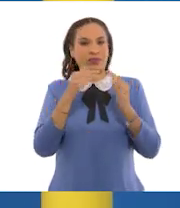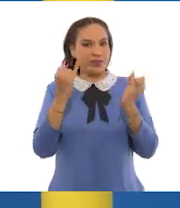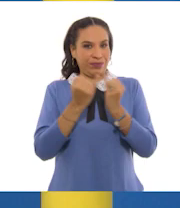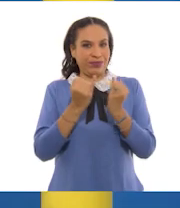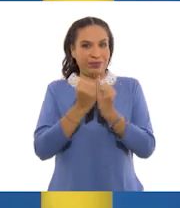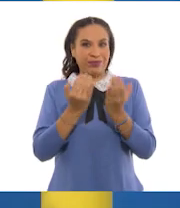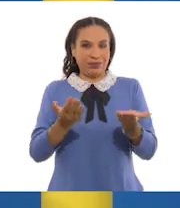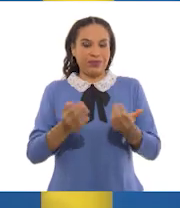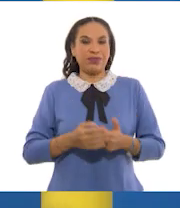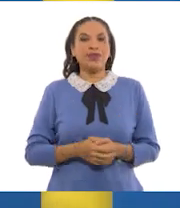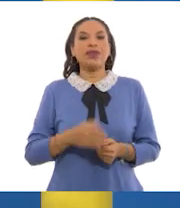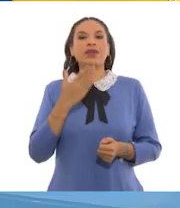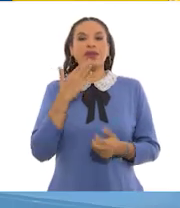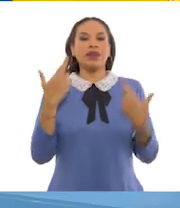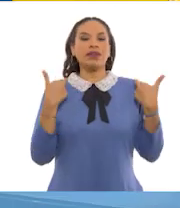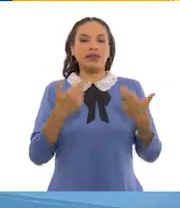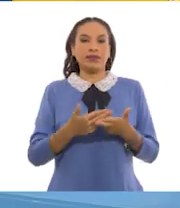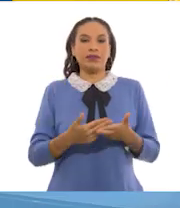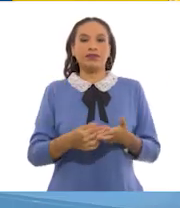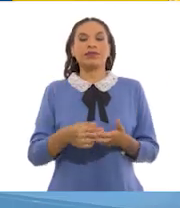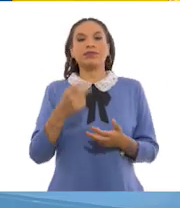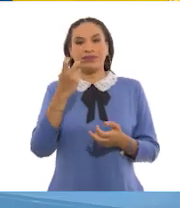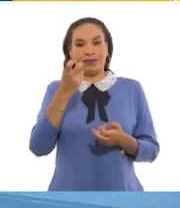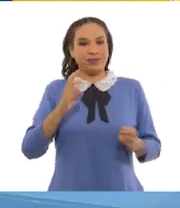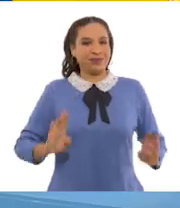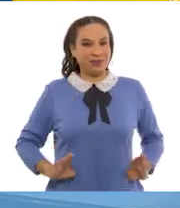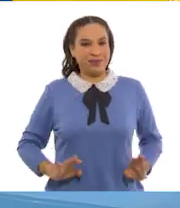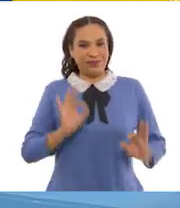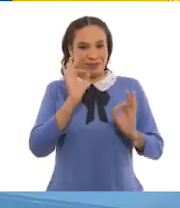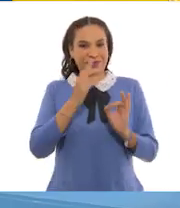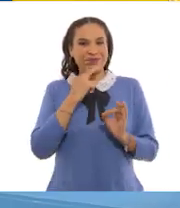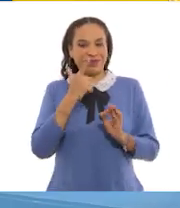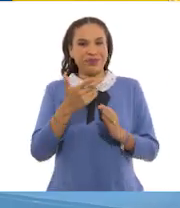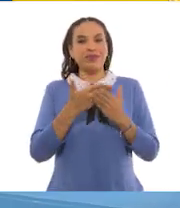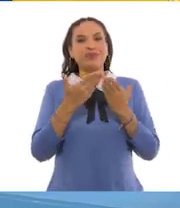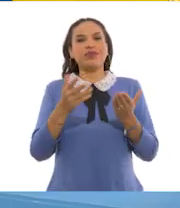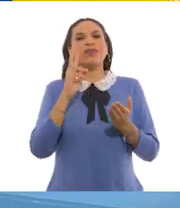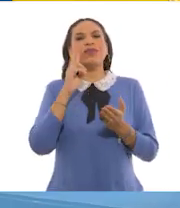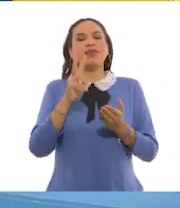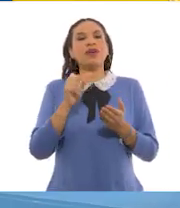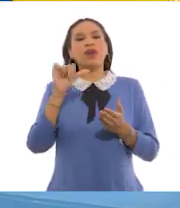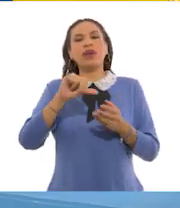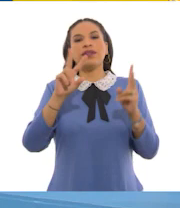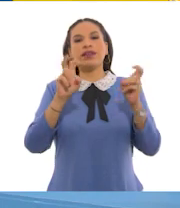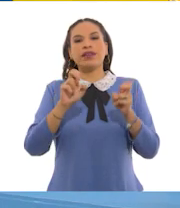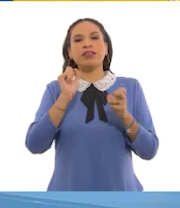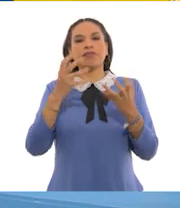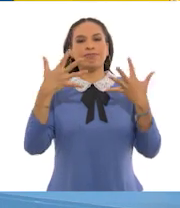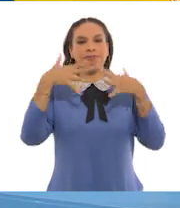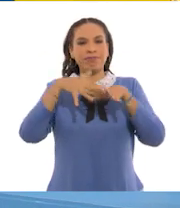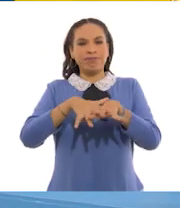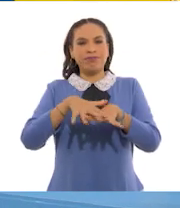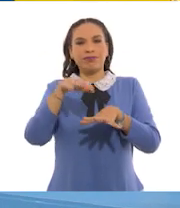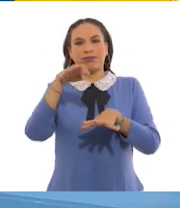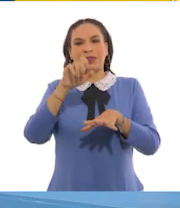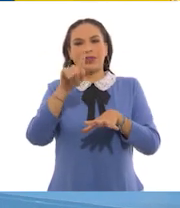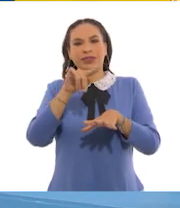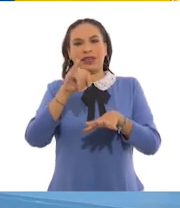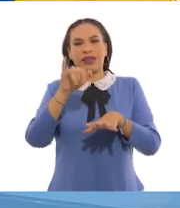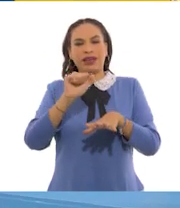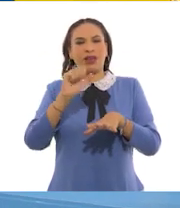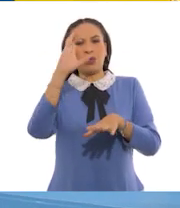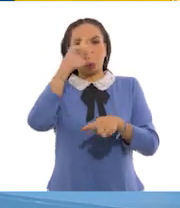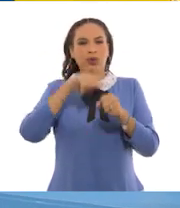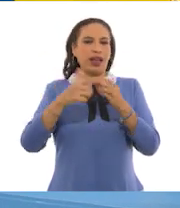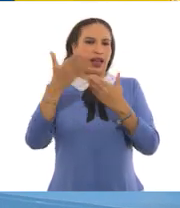¿verdad? Muy bien, maestra. Esa es la actitud. Ahora vayamos a nuestro tema de hoy, el llamado mestizaje cultural, que como vimos en